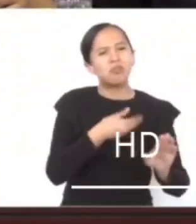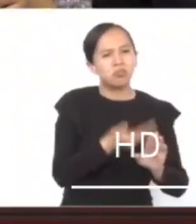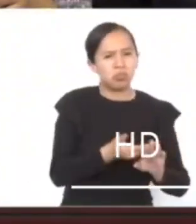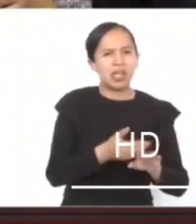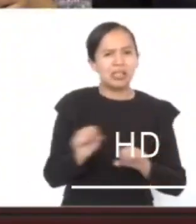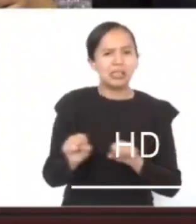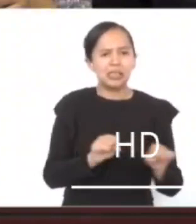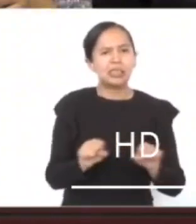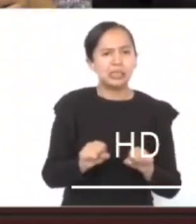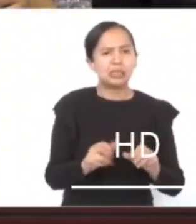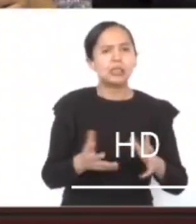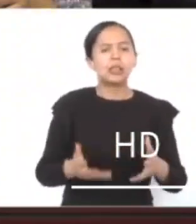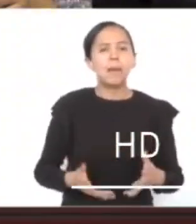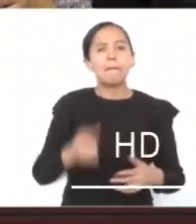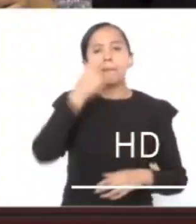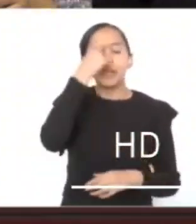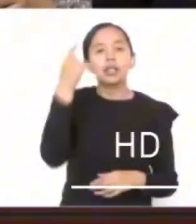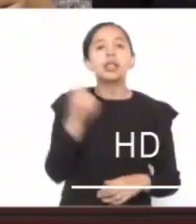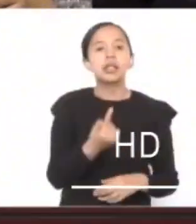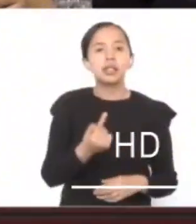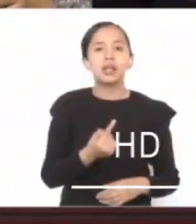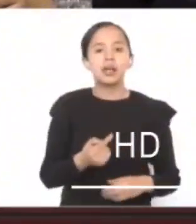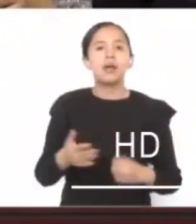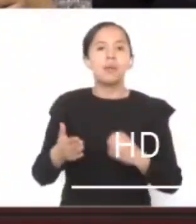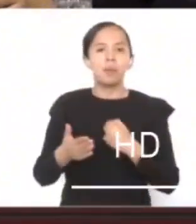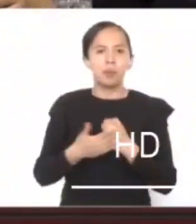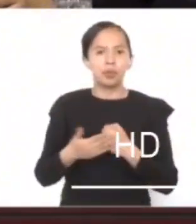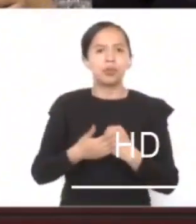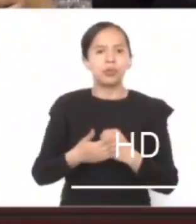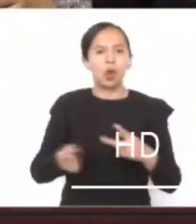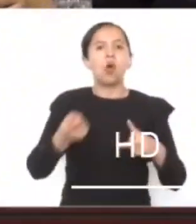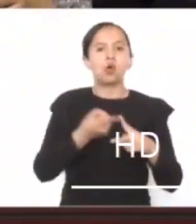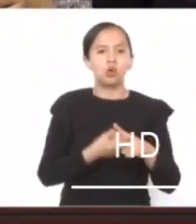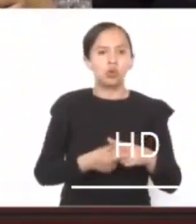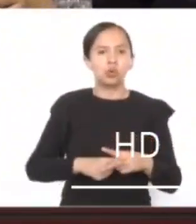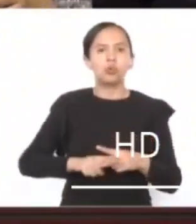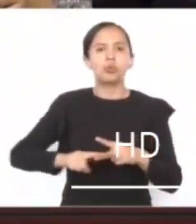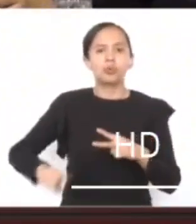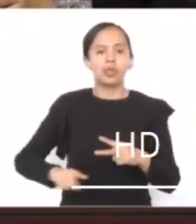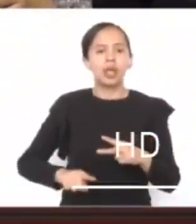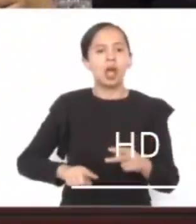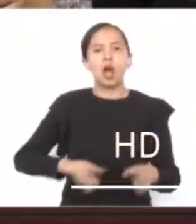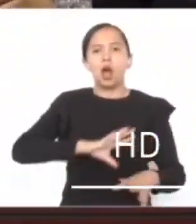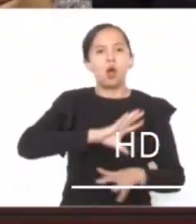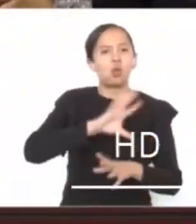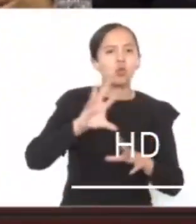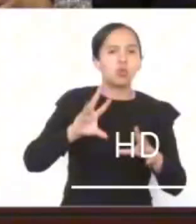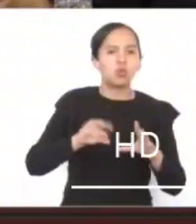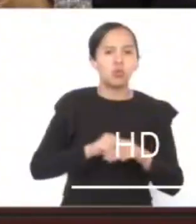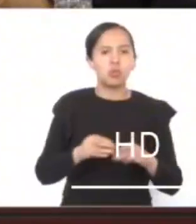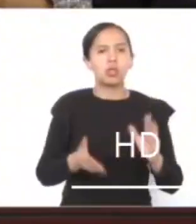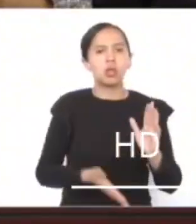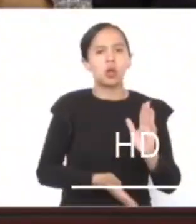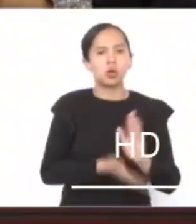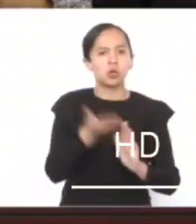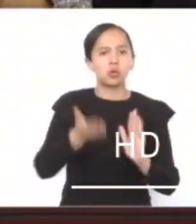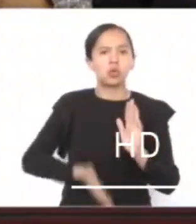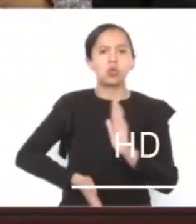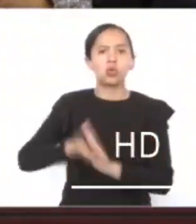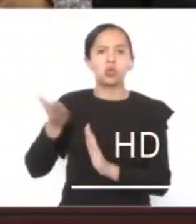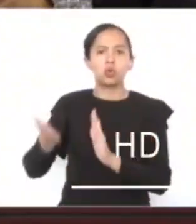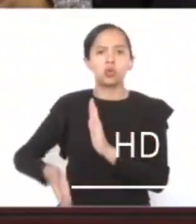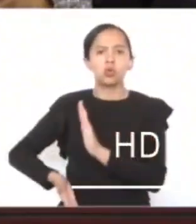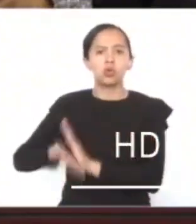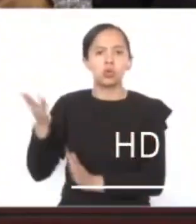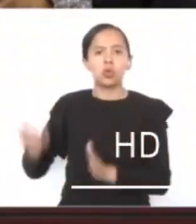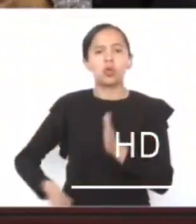2017 para lo antes posible iniciar todas las obras de reconstrucción